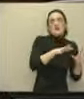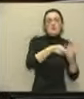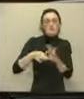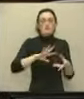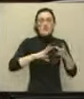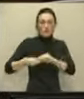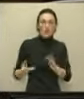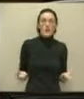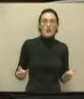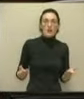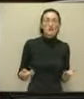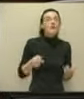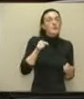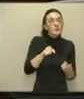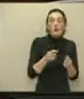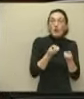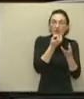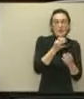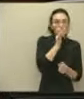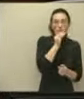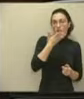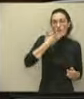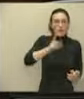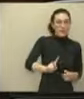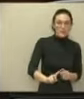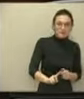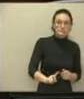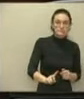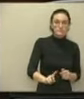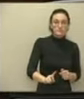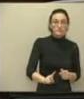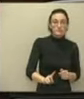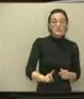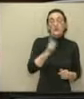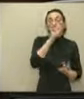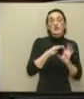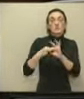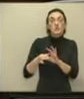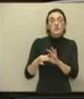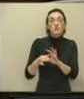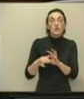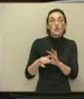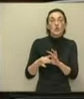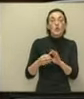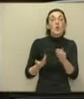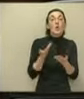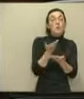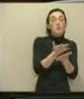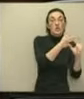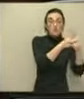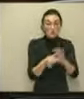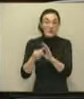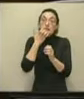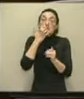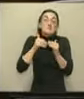todo caso, de momento, esos datos creo que no los conocemos. Y, bueno, respecto a la moción subsiguiente, en su caso,